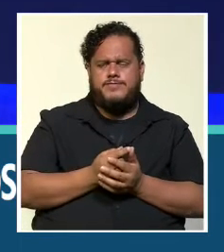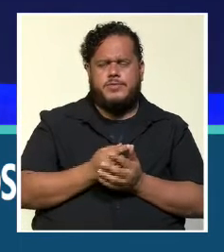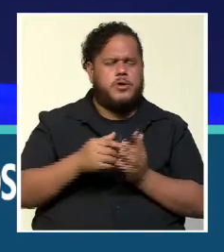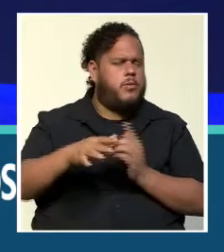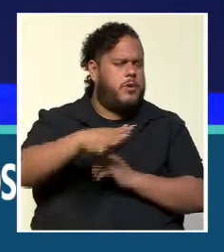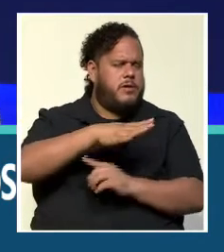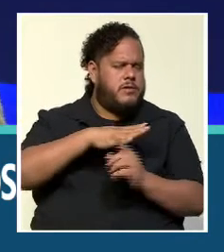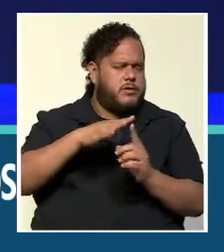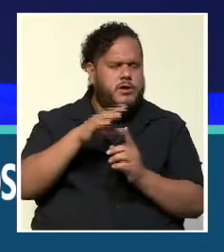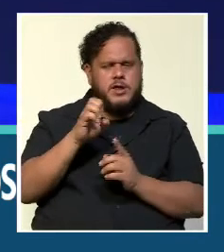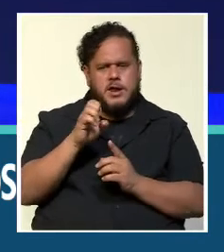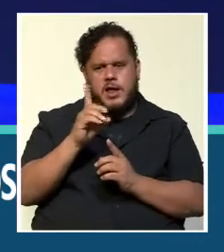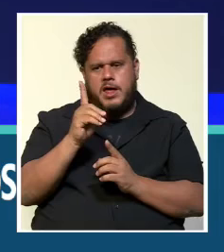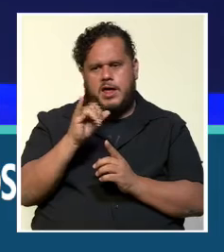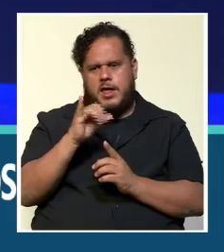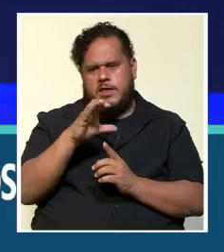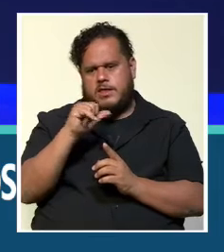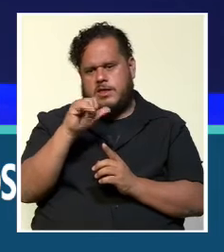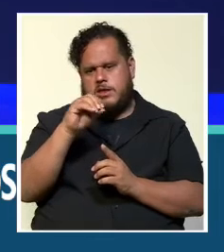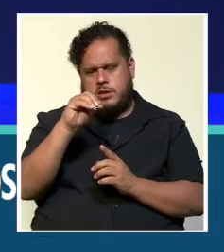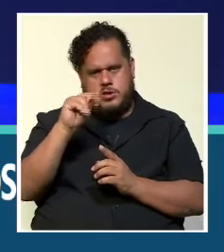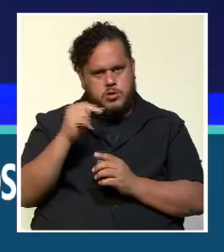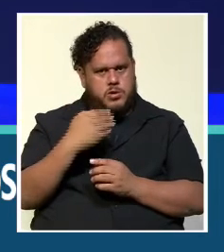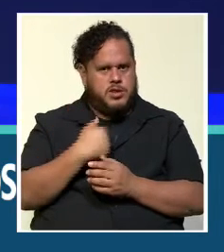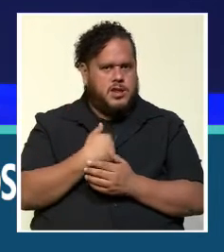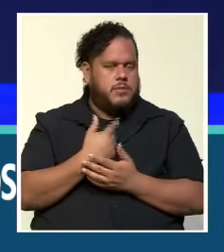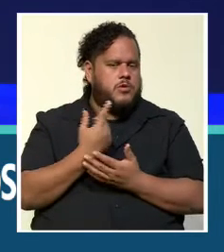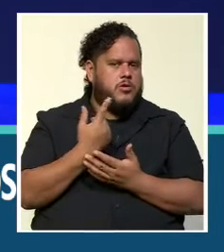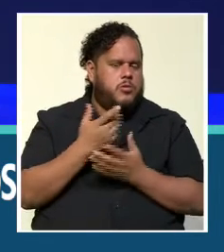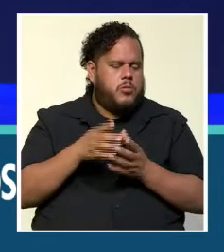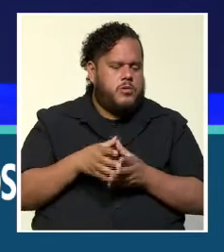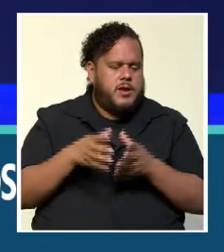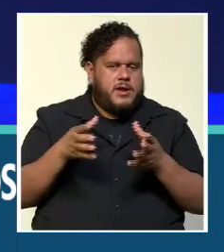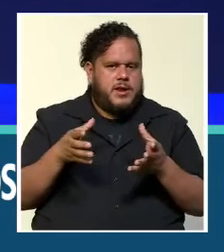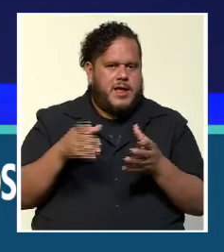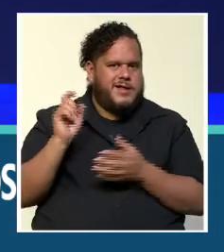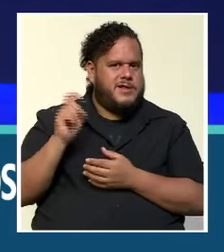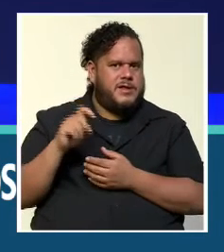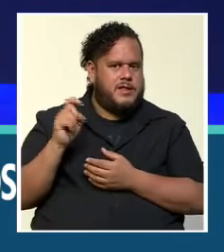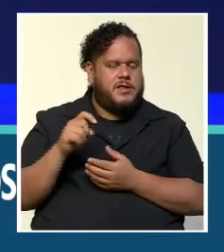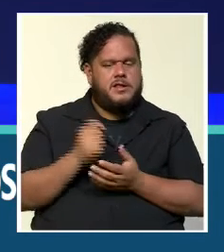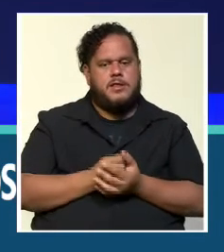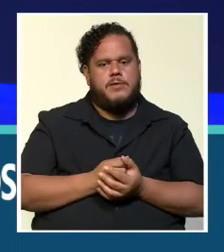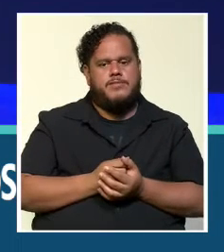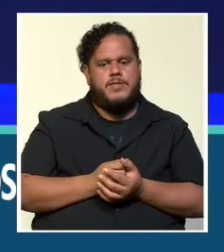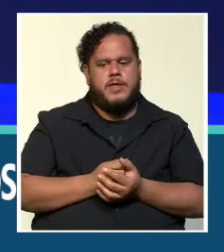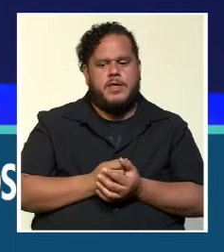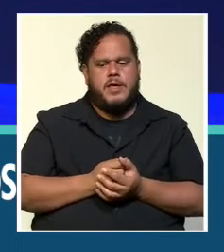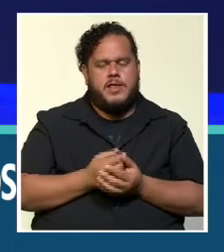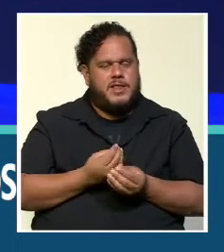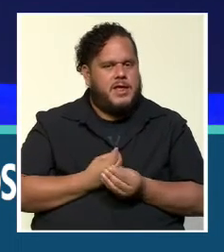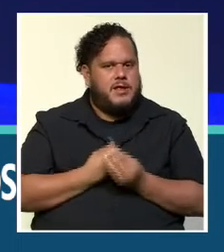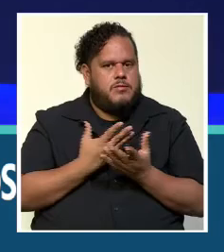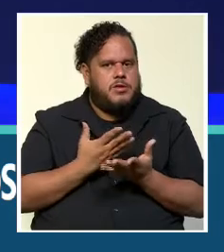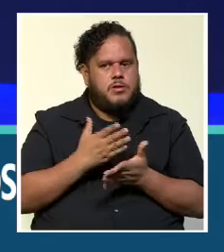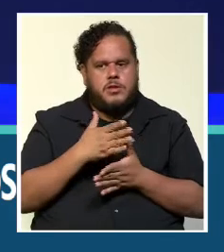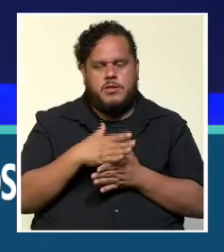alrededor de la edición, creo que había una gran necesidad de expresión de parte